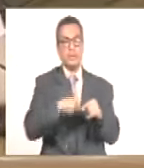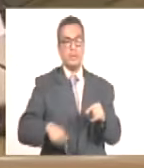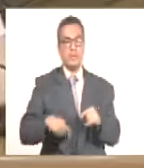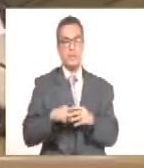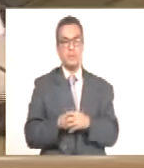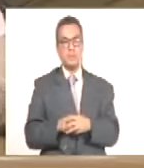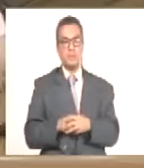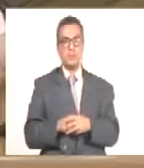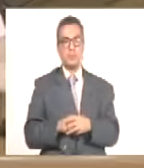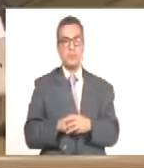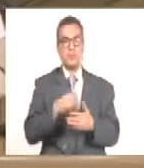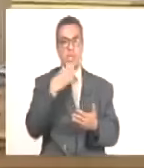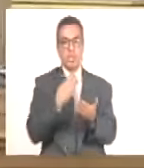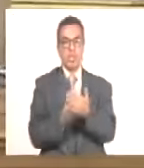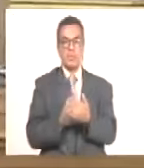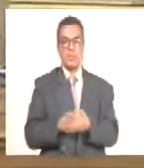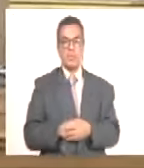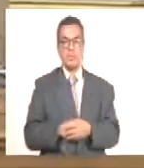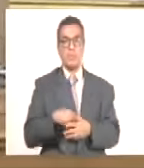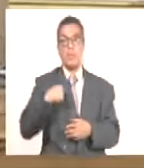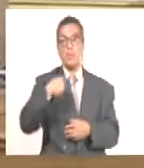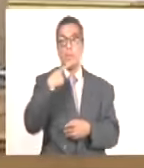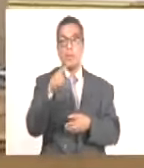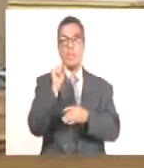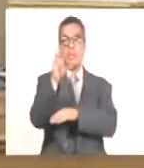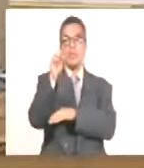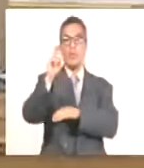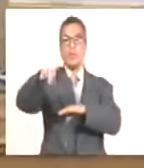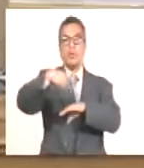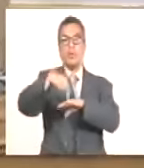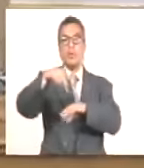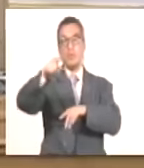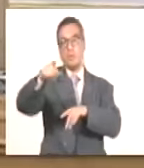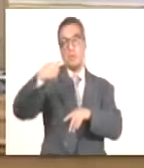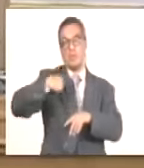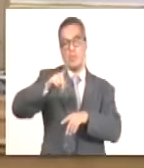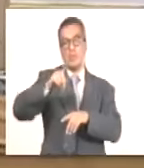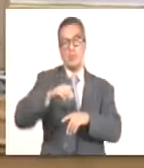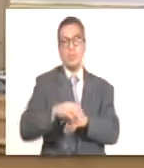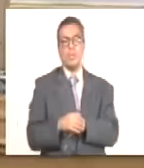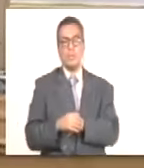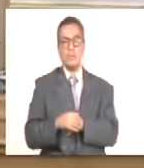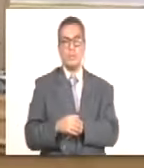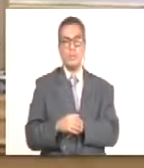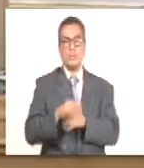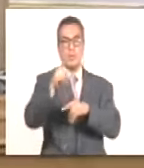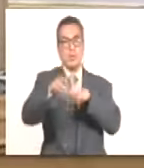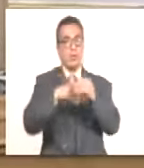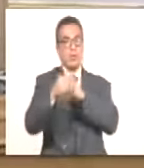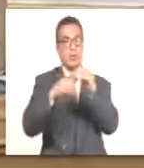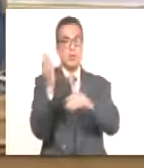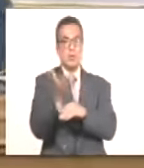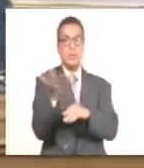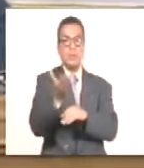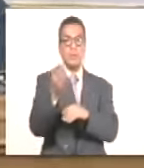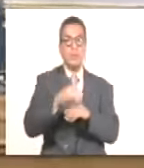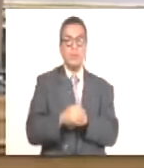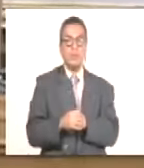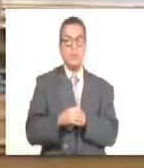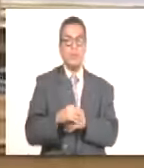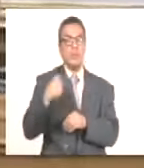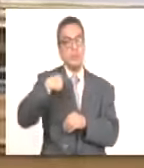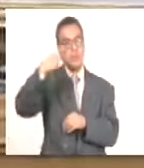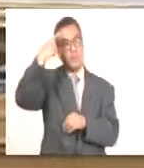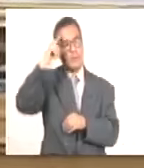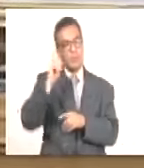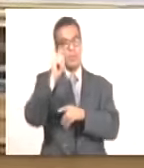presidente. Muchas gracias. Es decir, que esta Asamblea Nacional tiene la potestad de establecer sanciones en caso